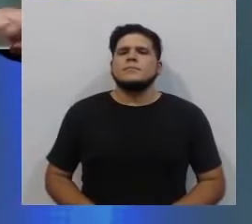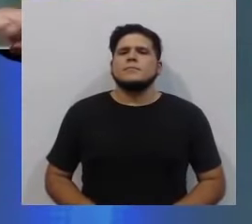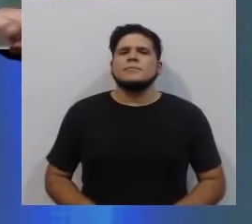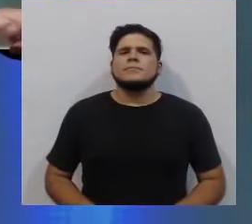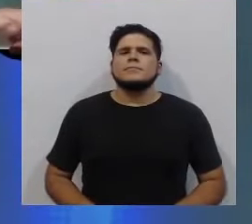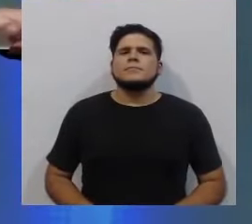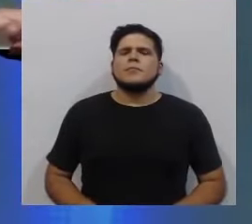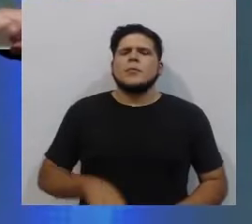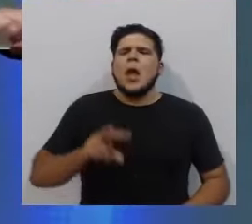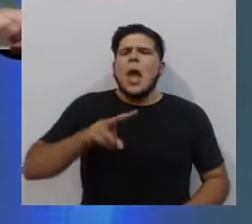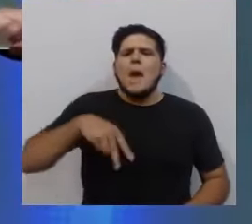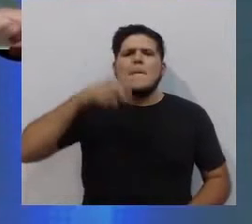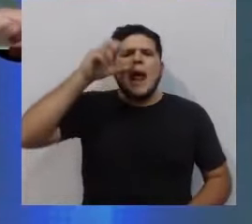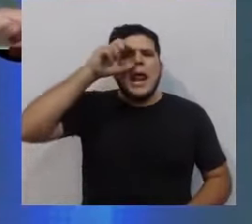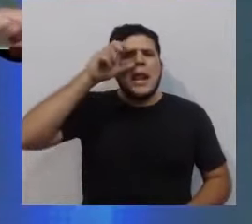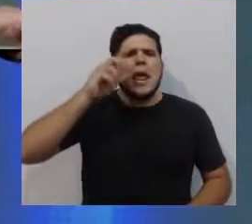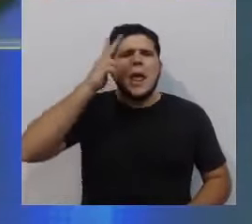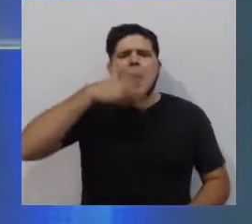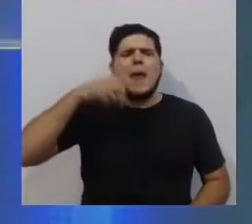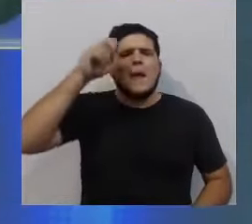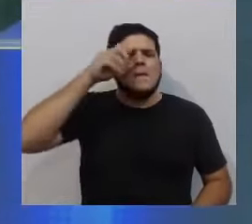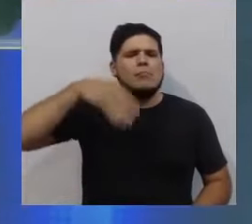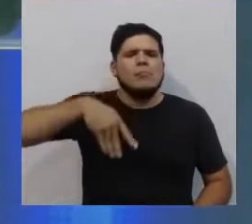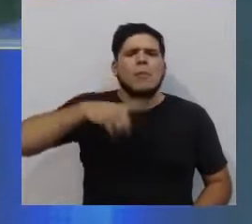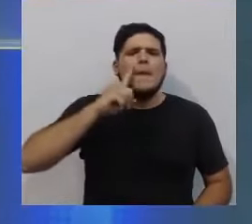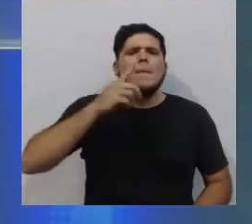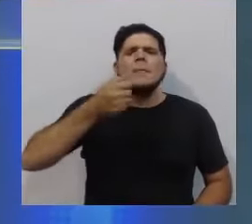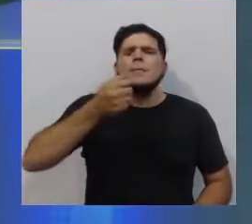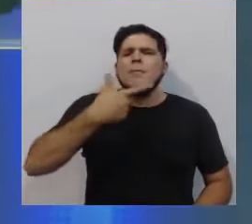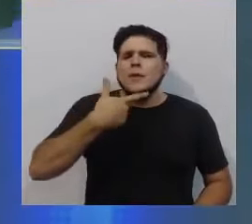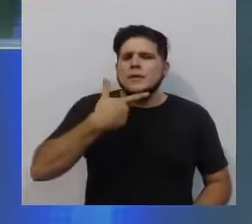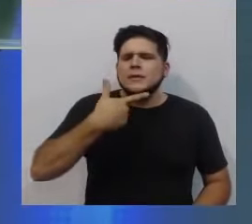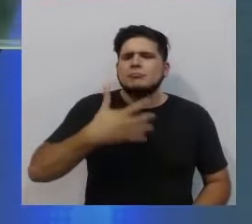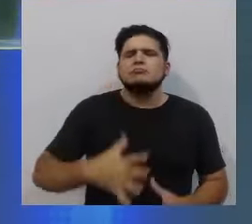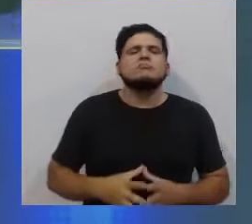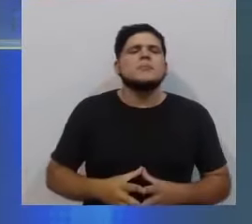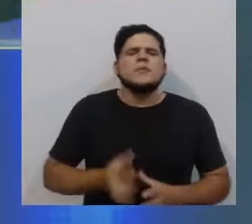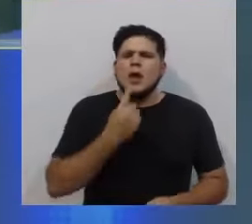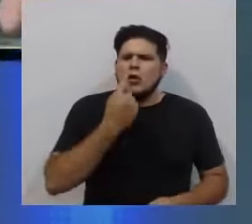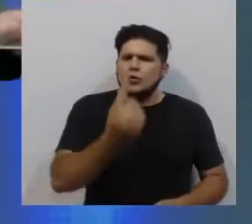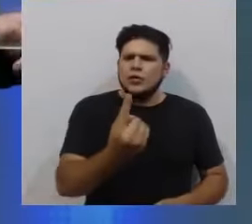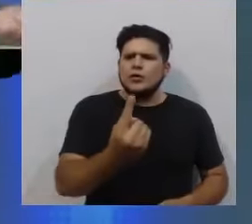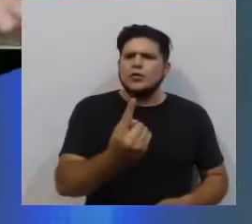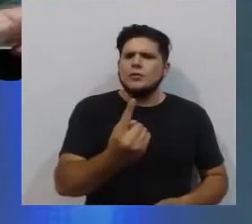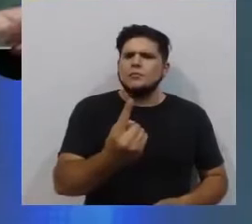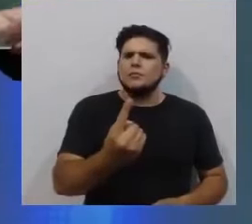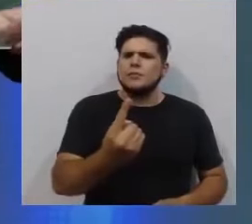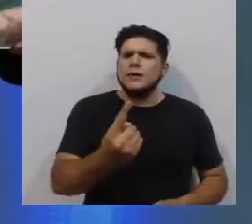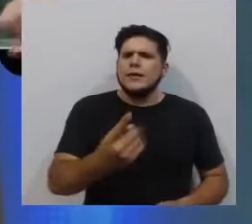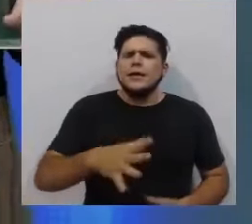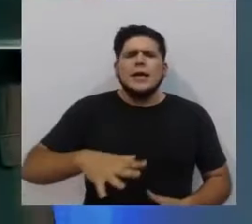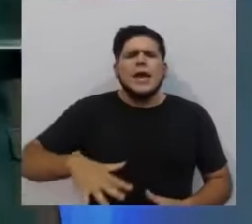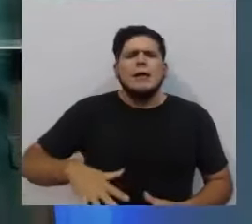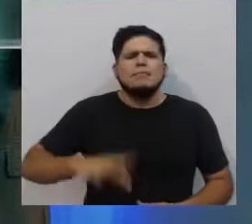como la mano de dios ahí está el secreto de la visión de nehemías de la acción de n millas del valor de